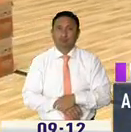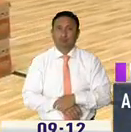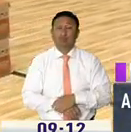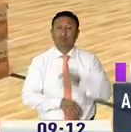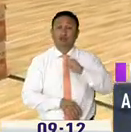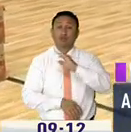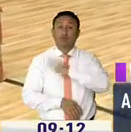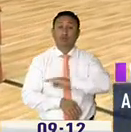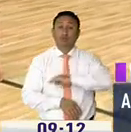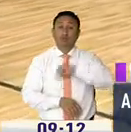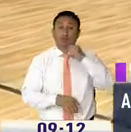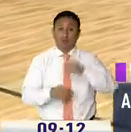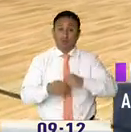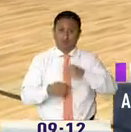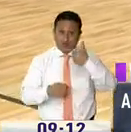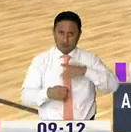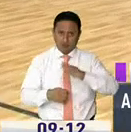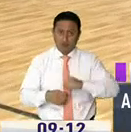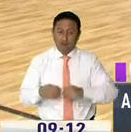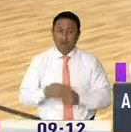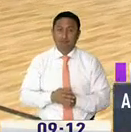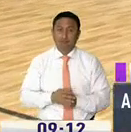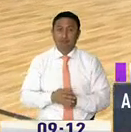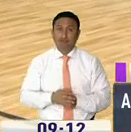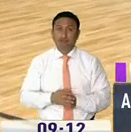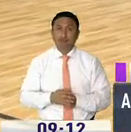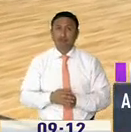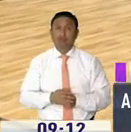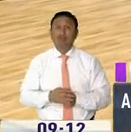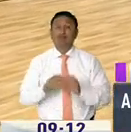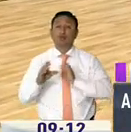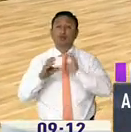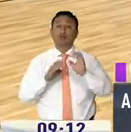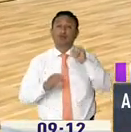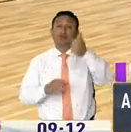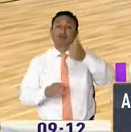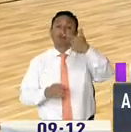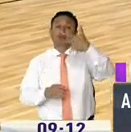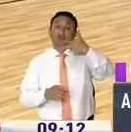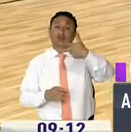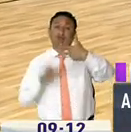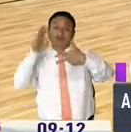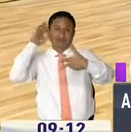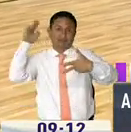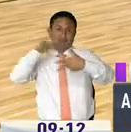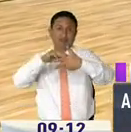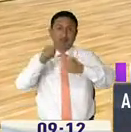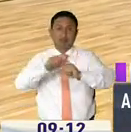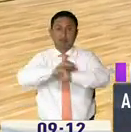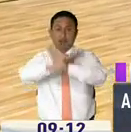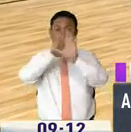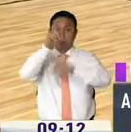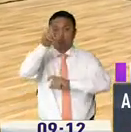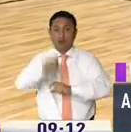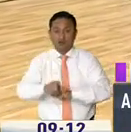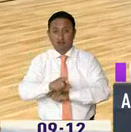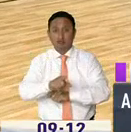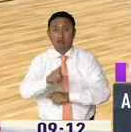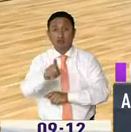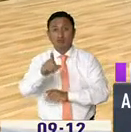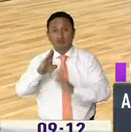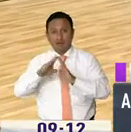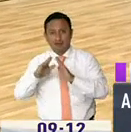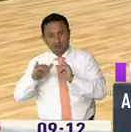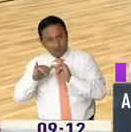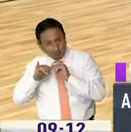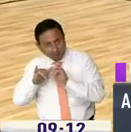como municipio de Quito, también hemos implementado 3 canales de comunicación con el mensaje claro que la ciudadanía se siga quedando en casa.